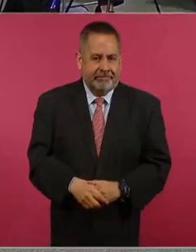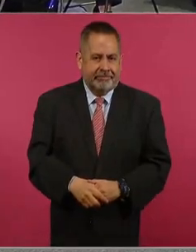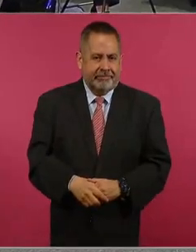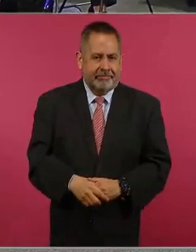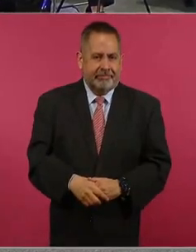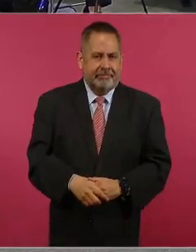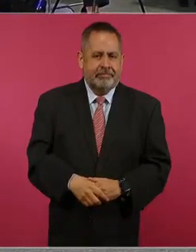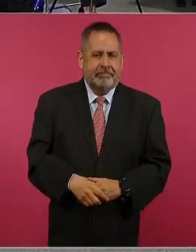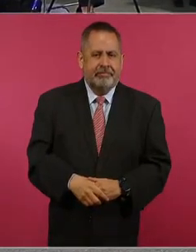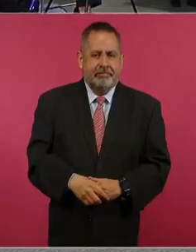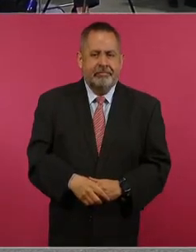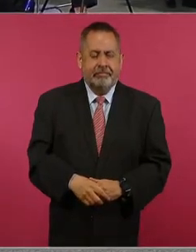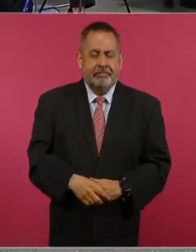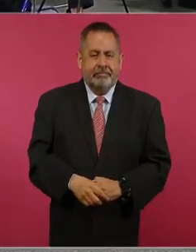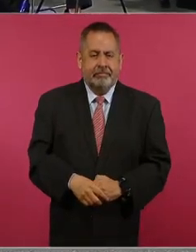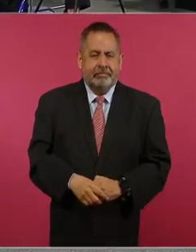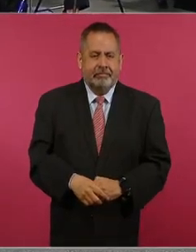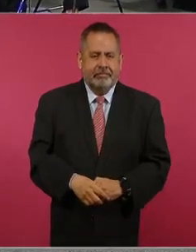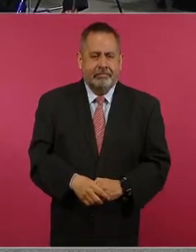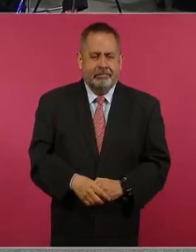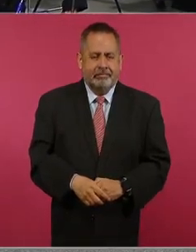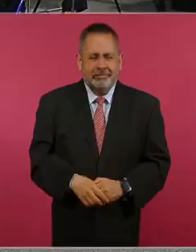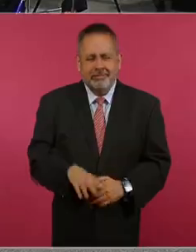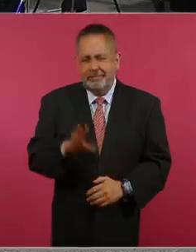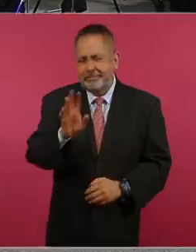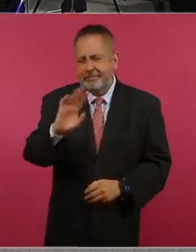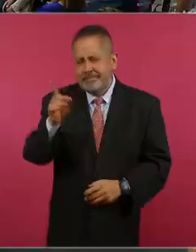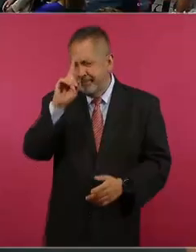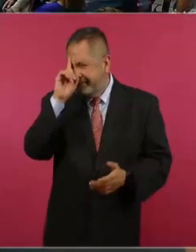¿Eh? No, yo creo que